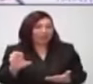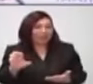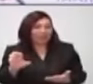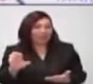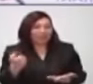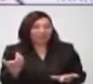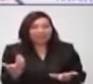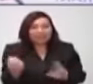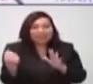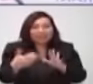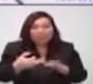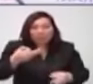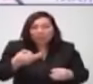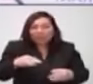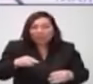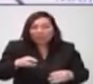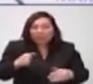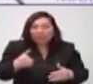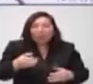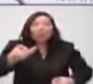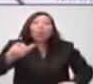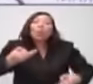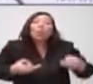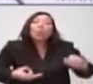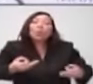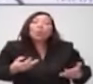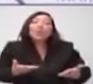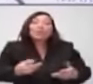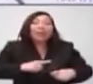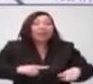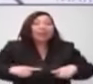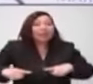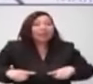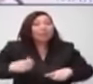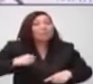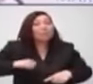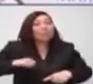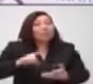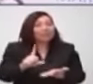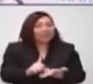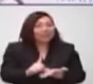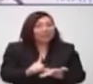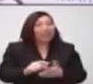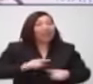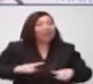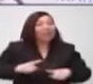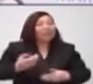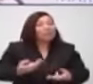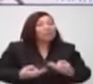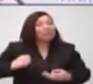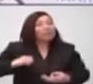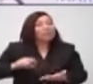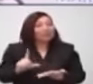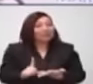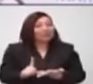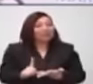está en el sexto juzgado penal, en juicio oral, el gerente general de la Municipalidad de Lima, el gerente de finanzas de la Municipalidad